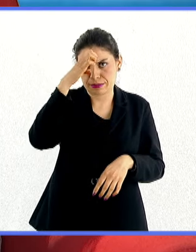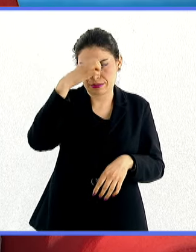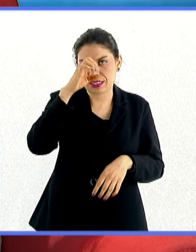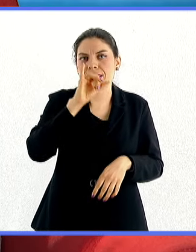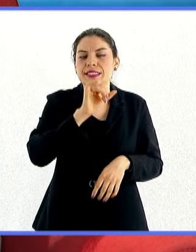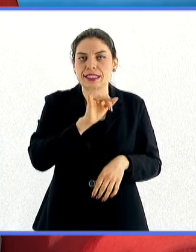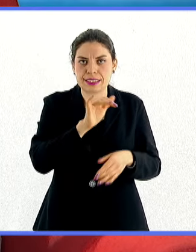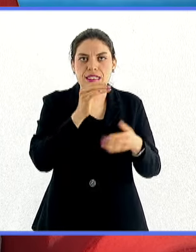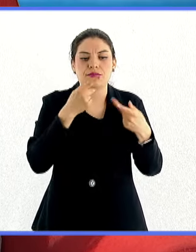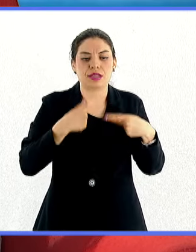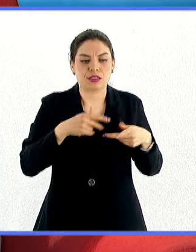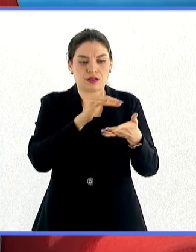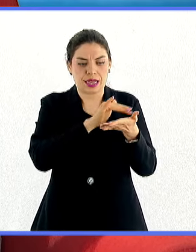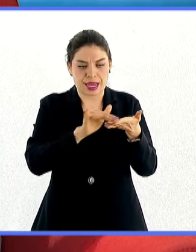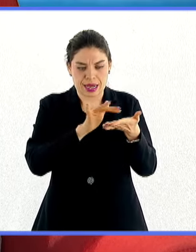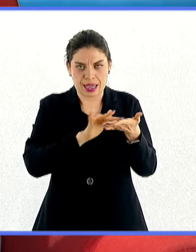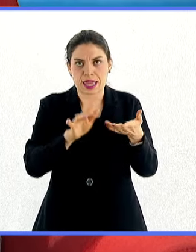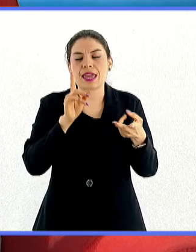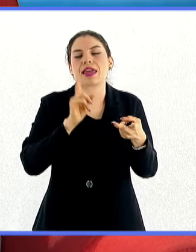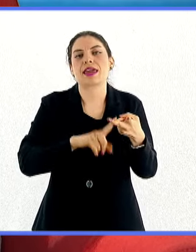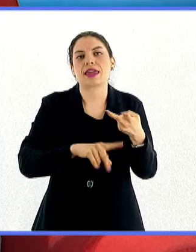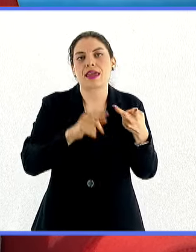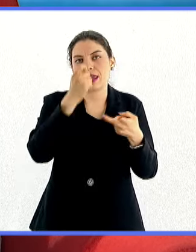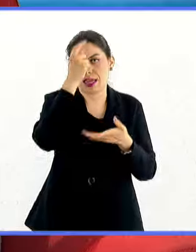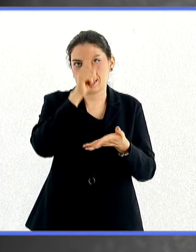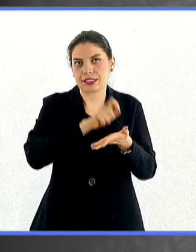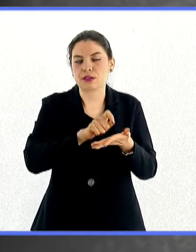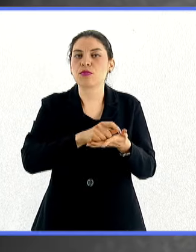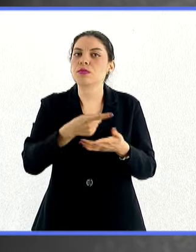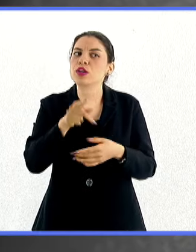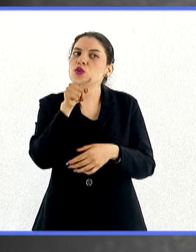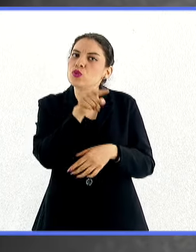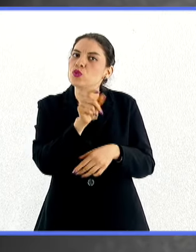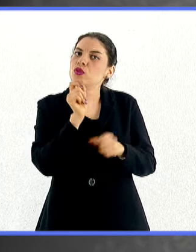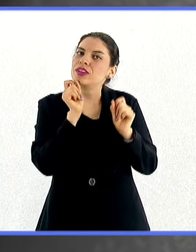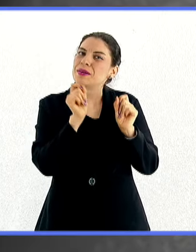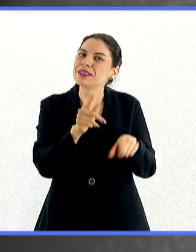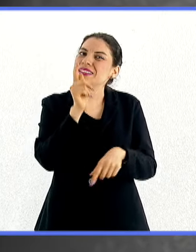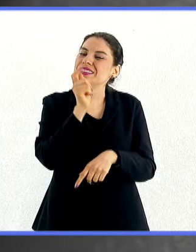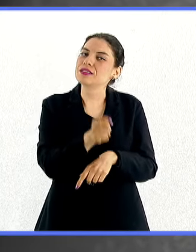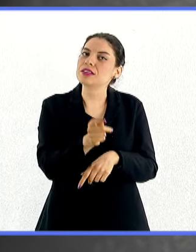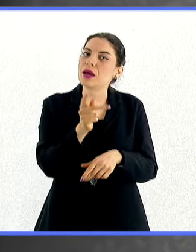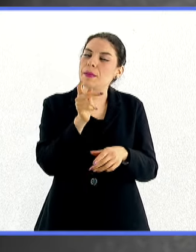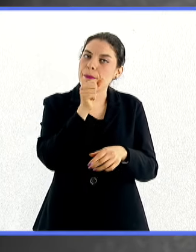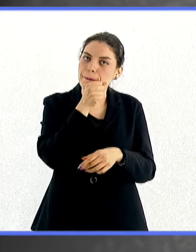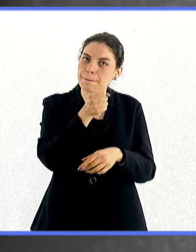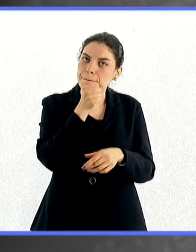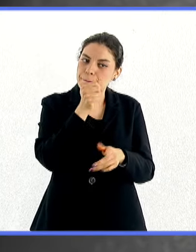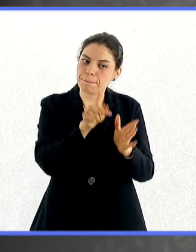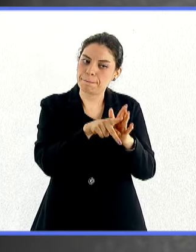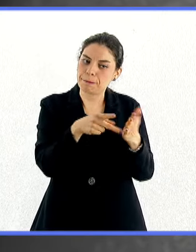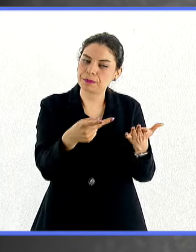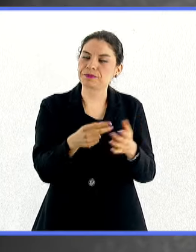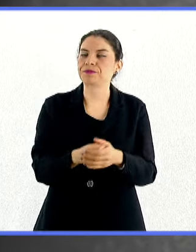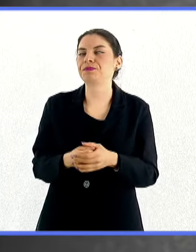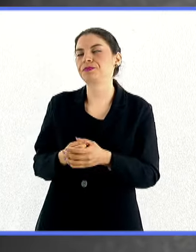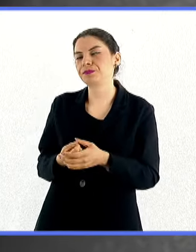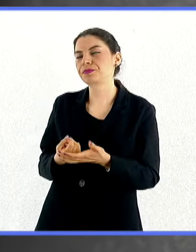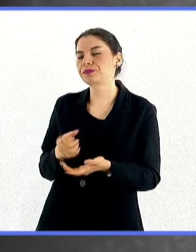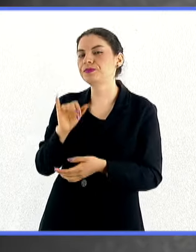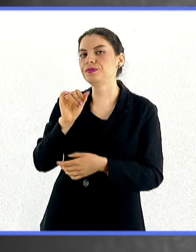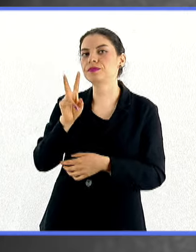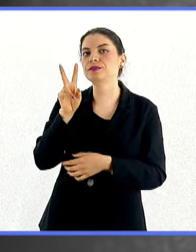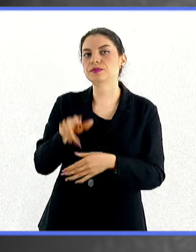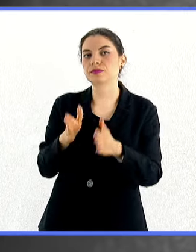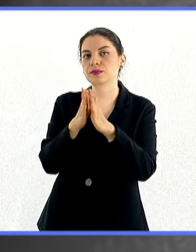como escritor, pero también como periodista? Mira, lo que dices a mí me resuena mucho por lo siguiente. Efectivamente